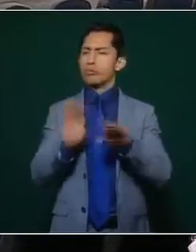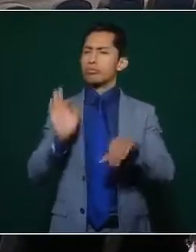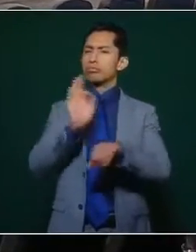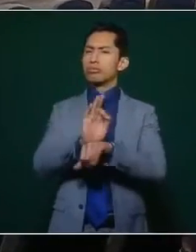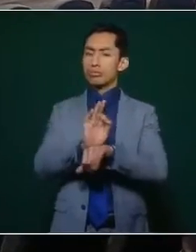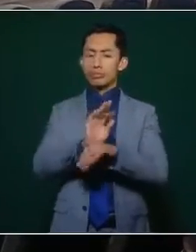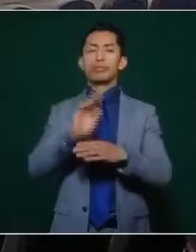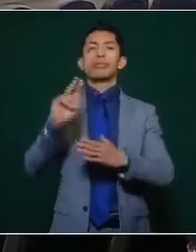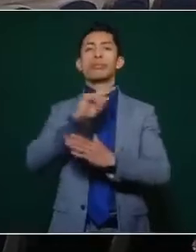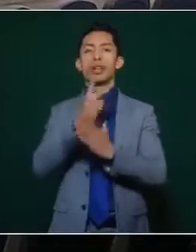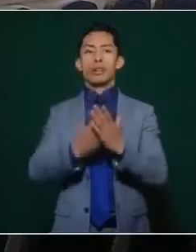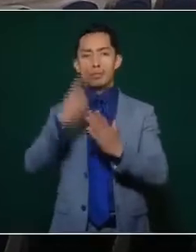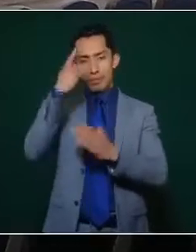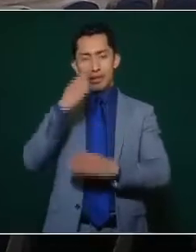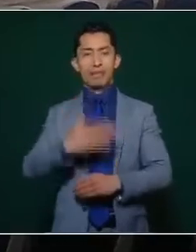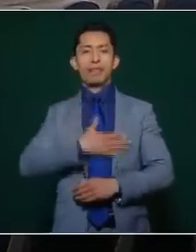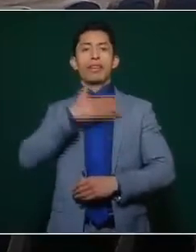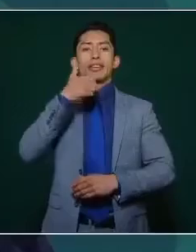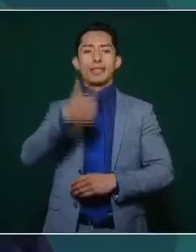de bienestar